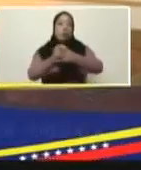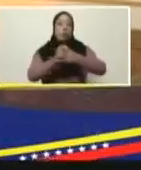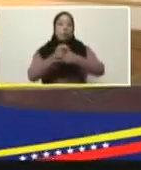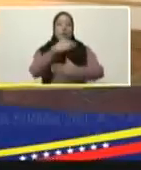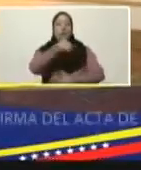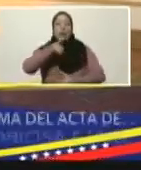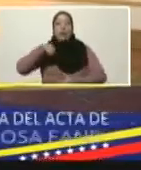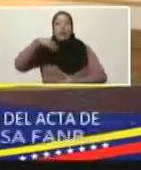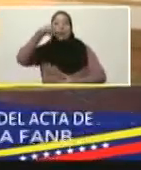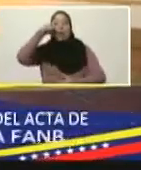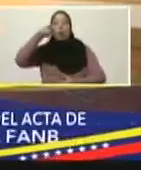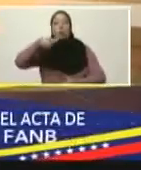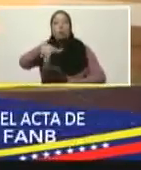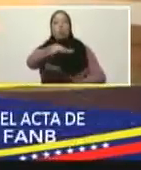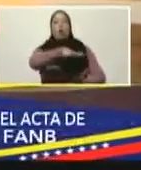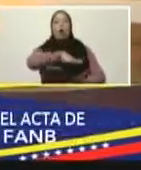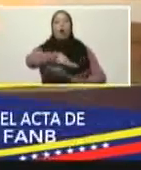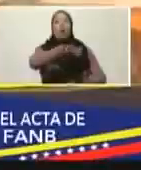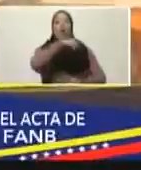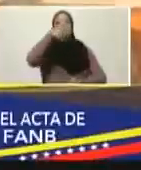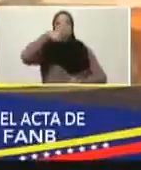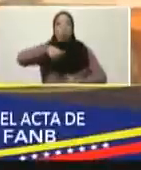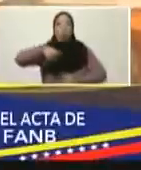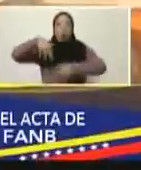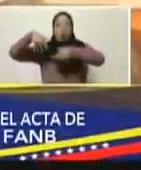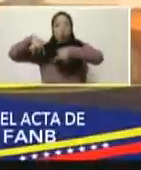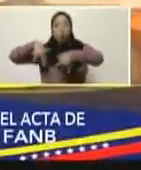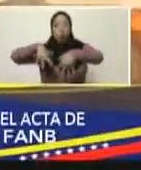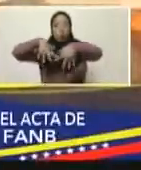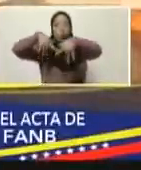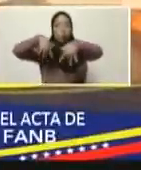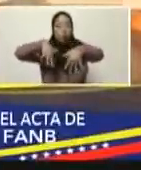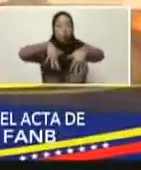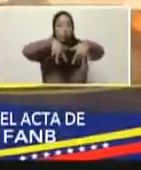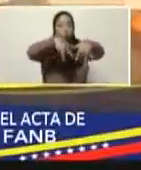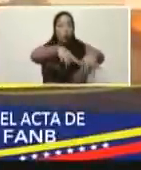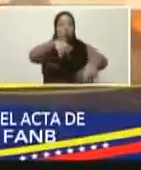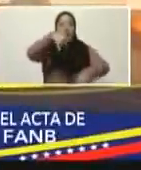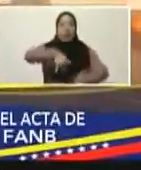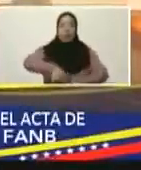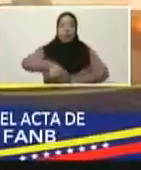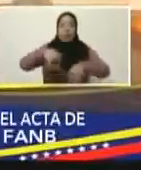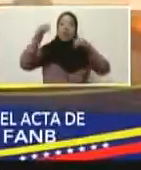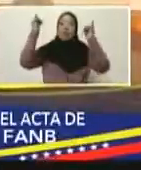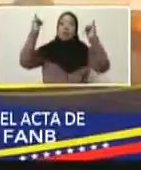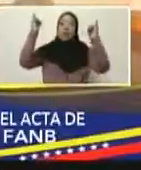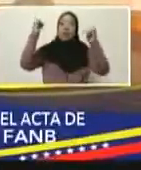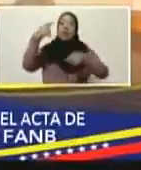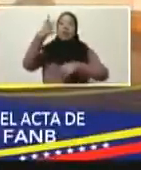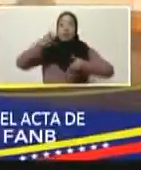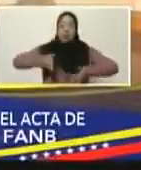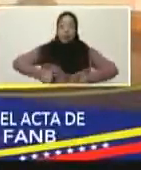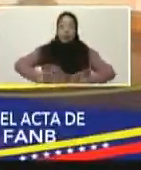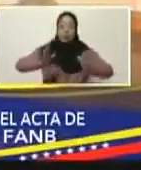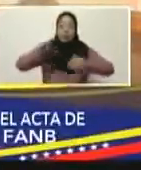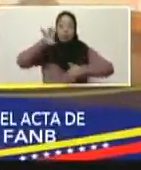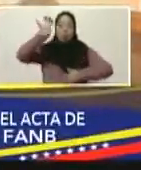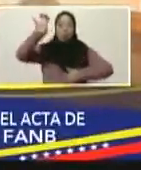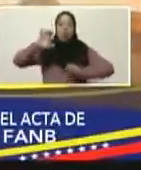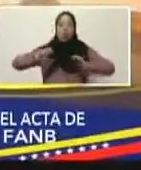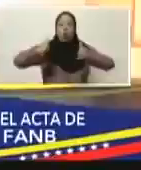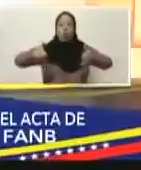querido pueblo en armas que hoy se dispone a marchar para celebrar el nacimiento de nuestra patria y nuestra